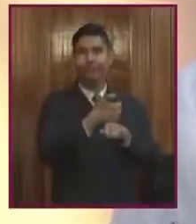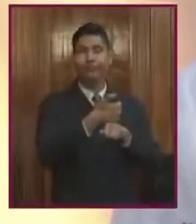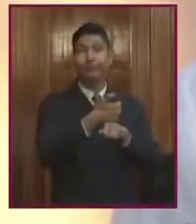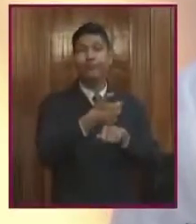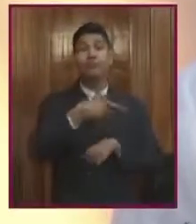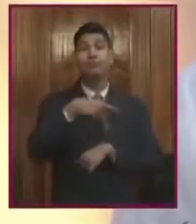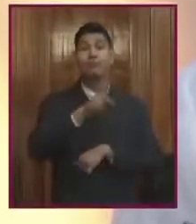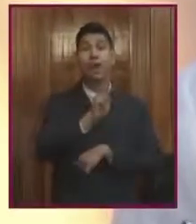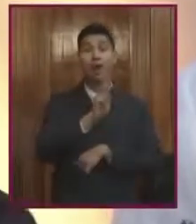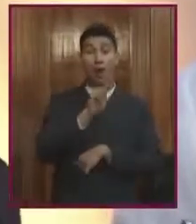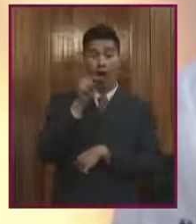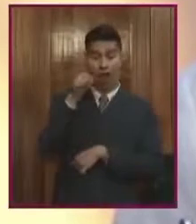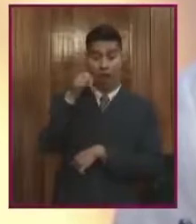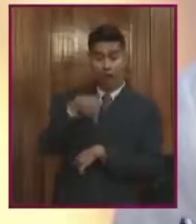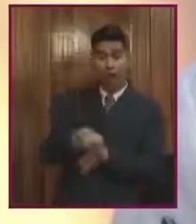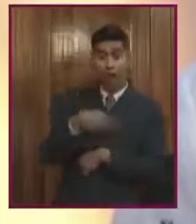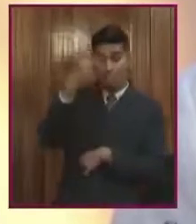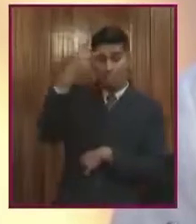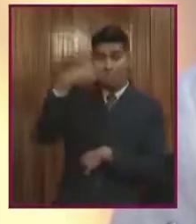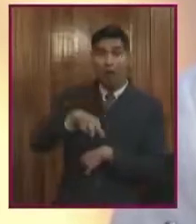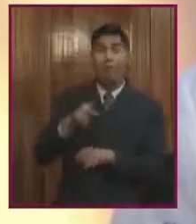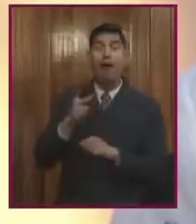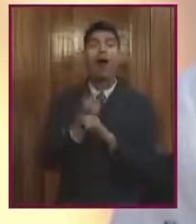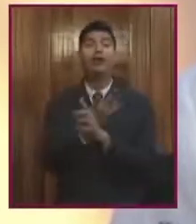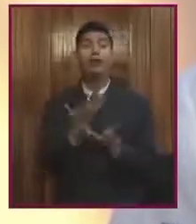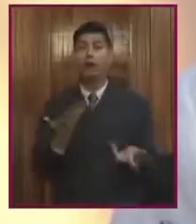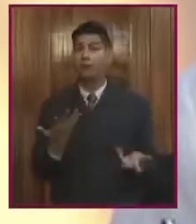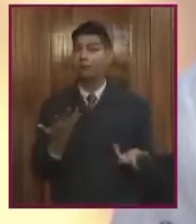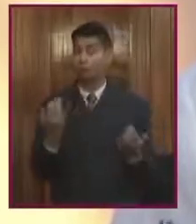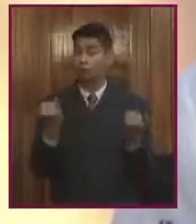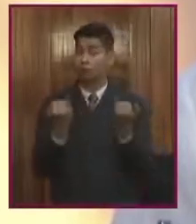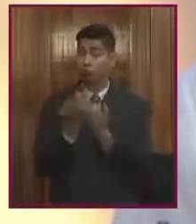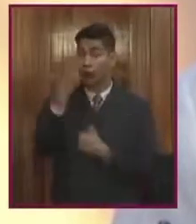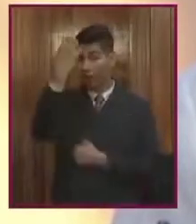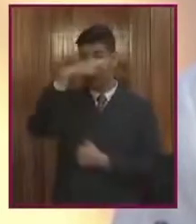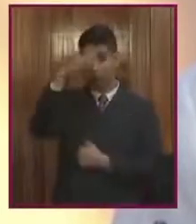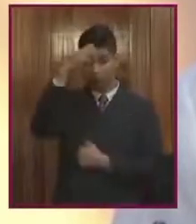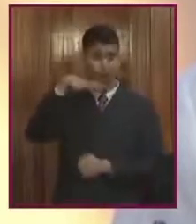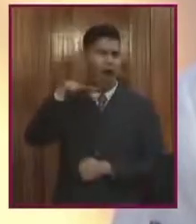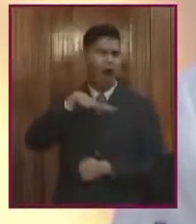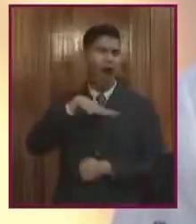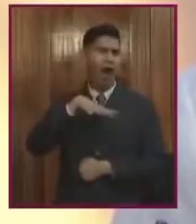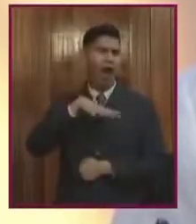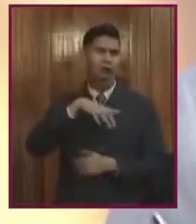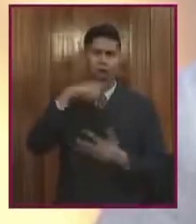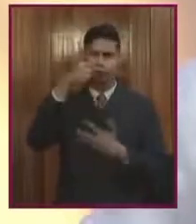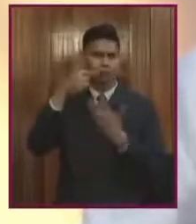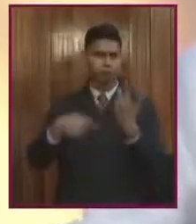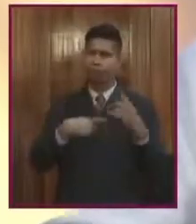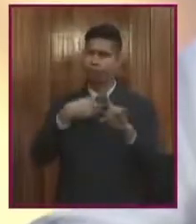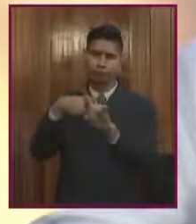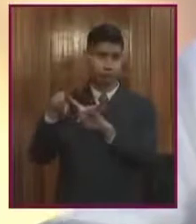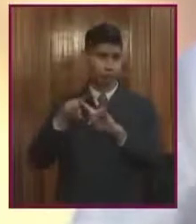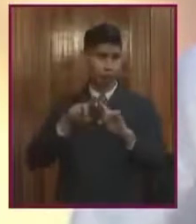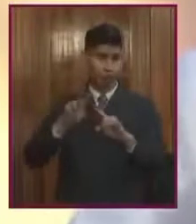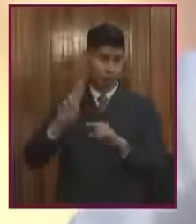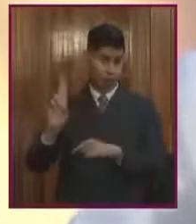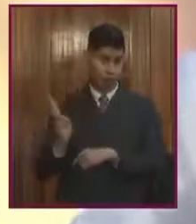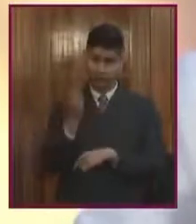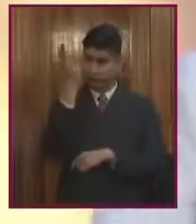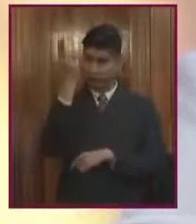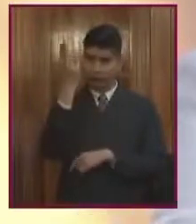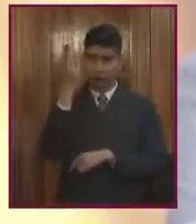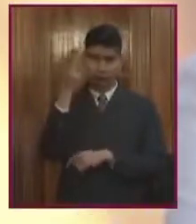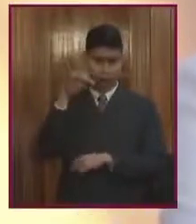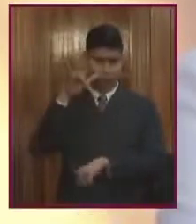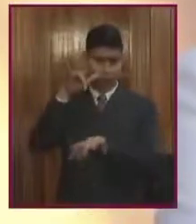nuestro país tenemos experiencias relevantes en el ámbito de la educación superior, que si bien no es el objeto analizarlas